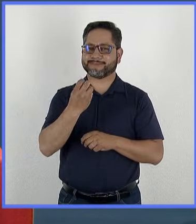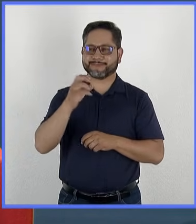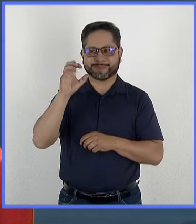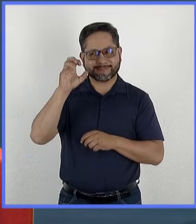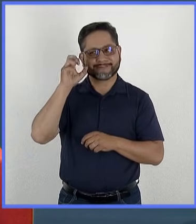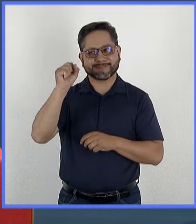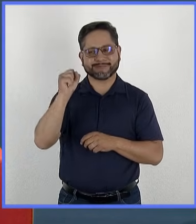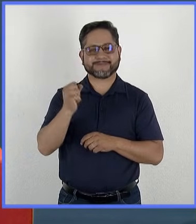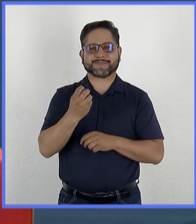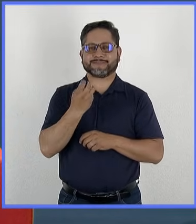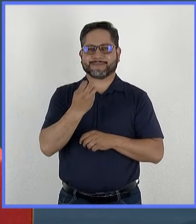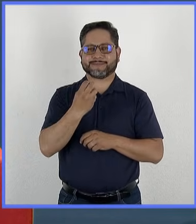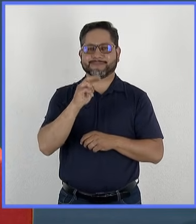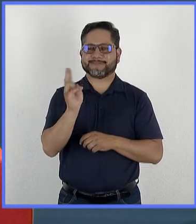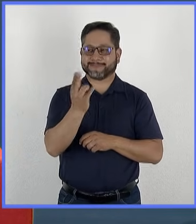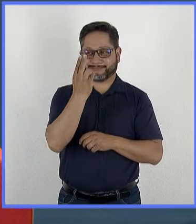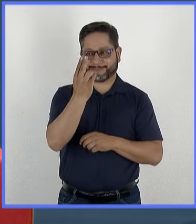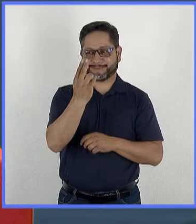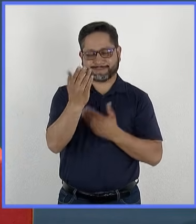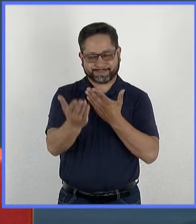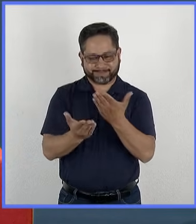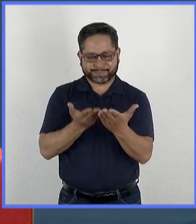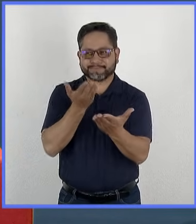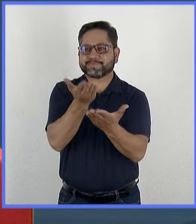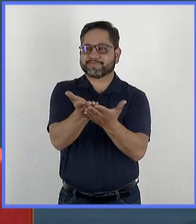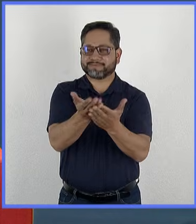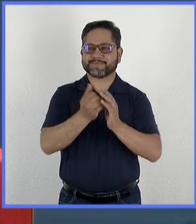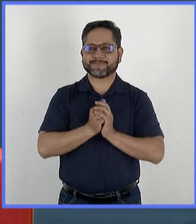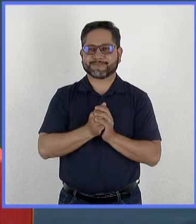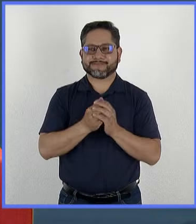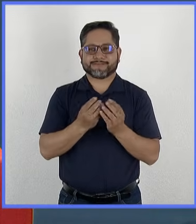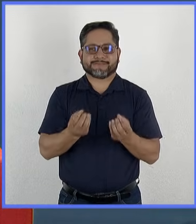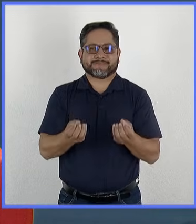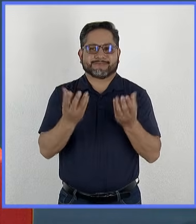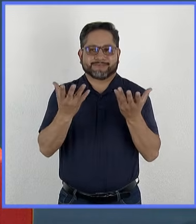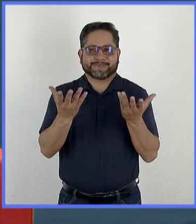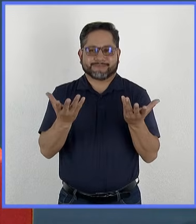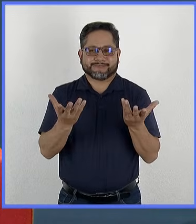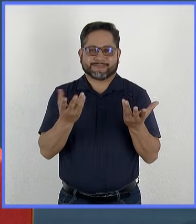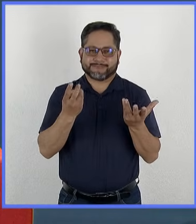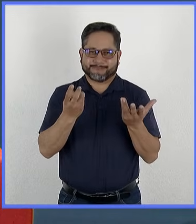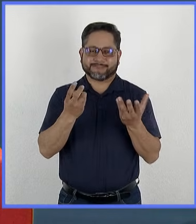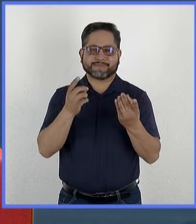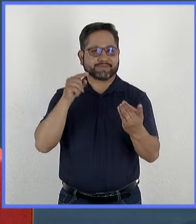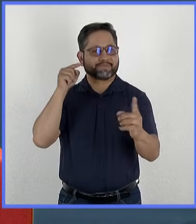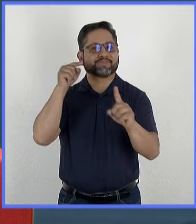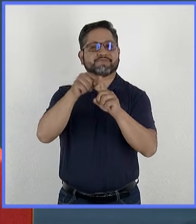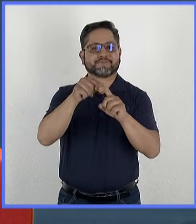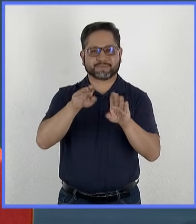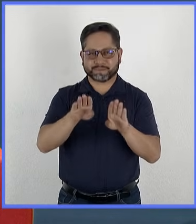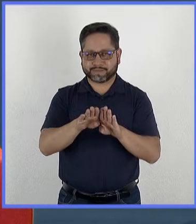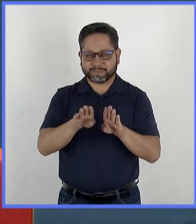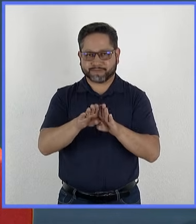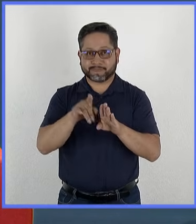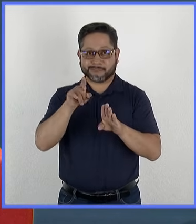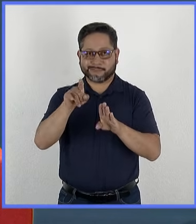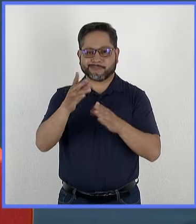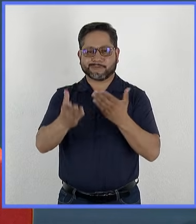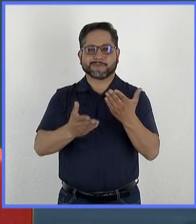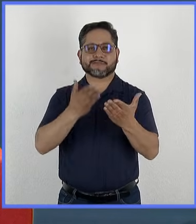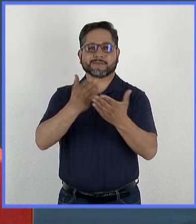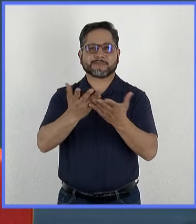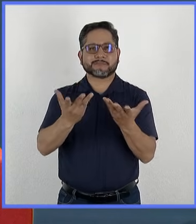que quiere decir la UNAM aporta. ¿Cuánto aporta la UNAM y a dónde aporta la UNAM en términos